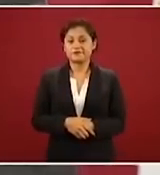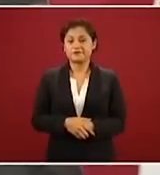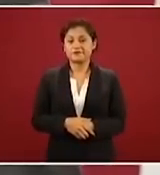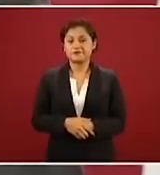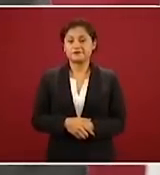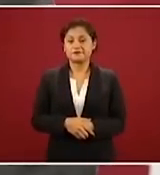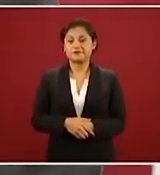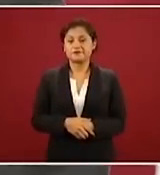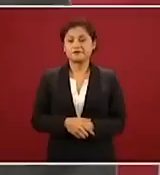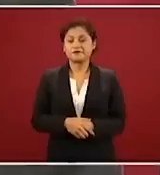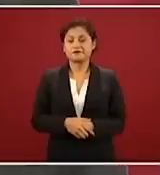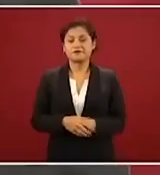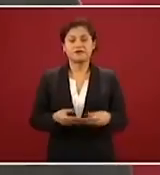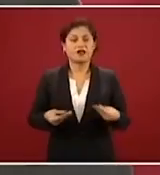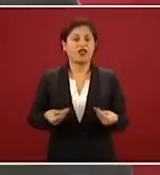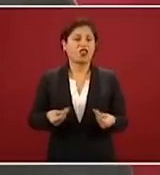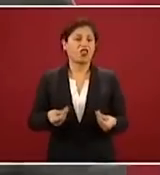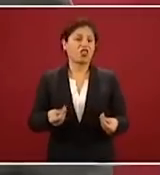desfalcos,